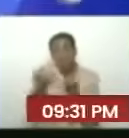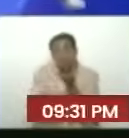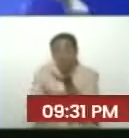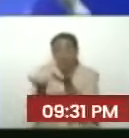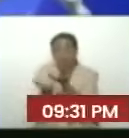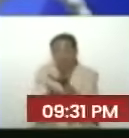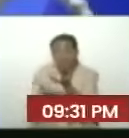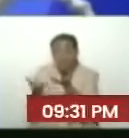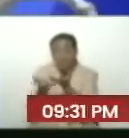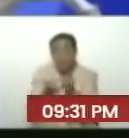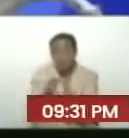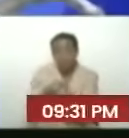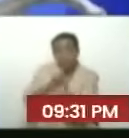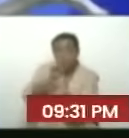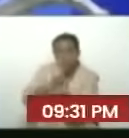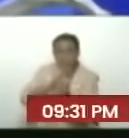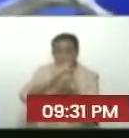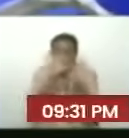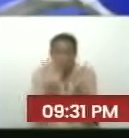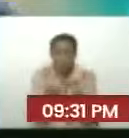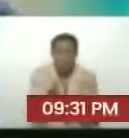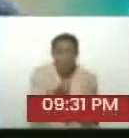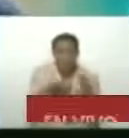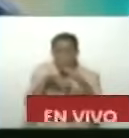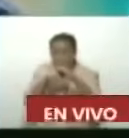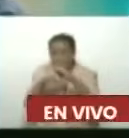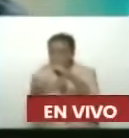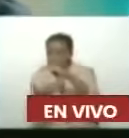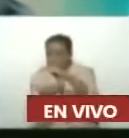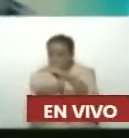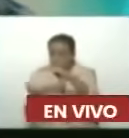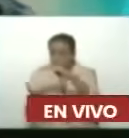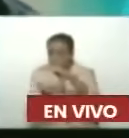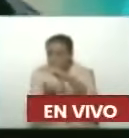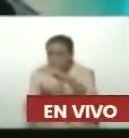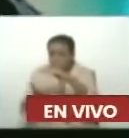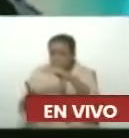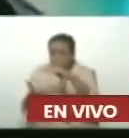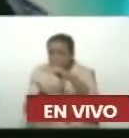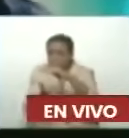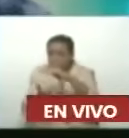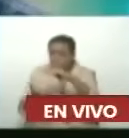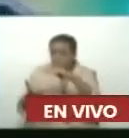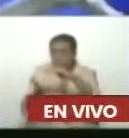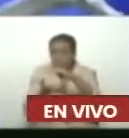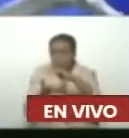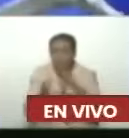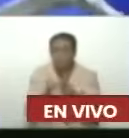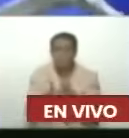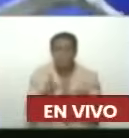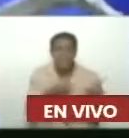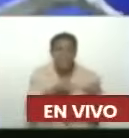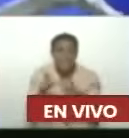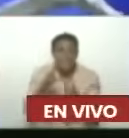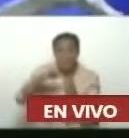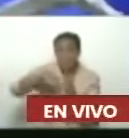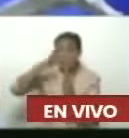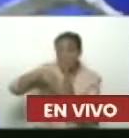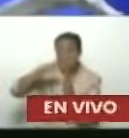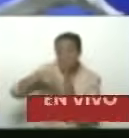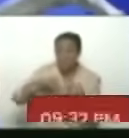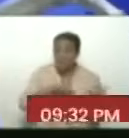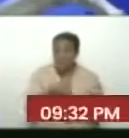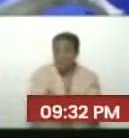que sí. Primero se hace de esa manera y después se hornea y queda un la poco pasa vacío. Ya pintada,